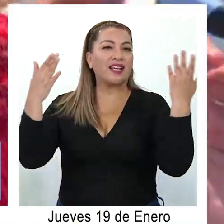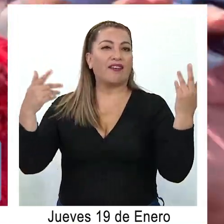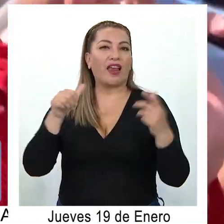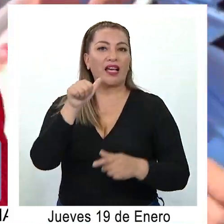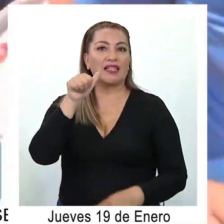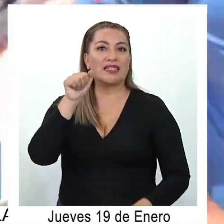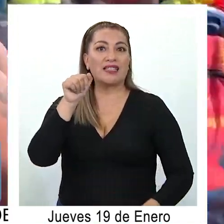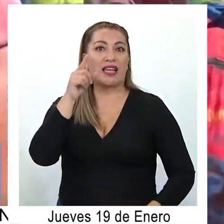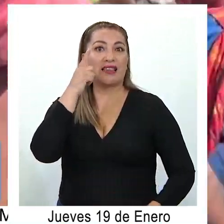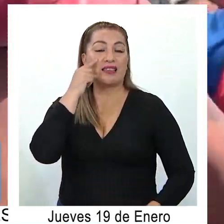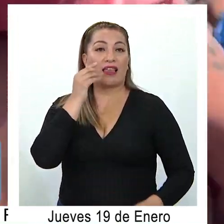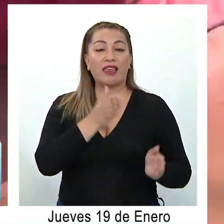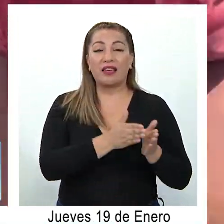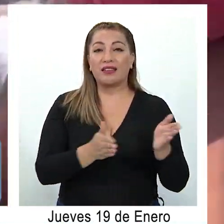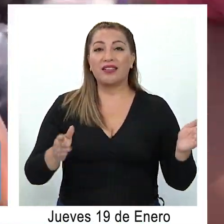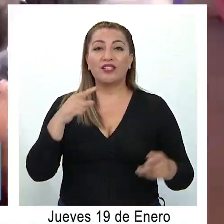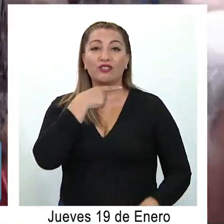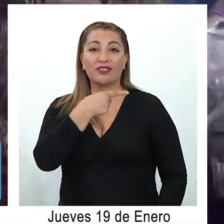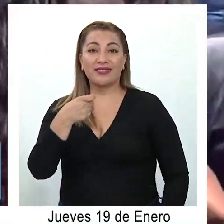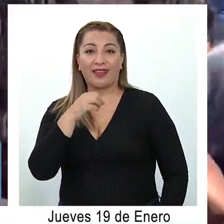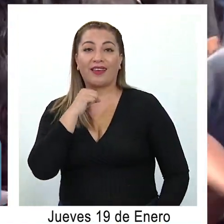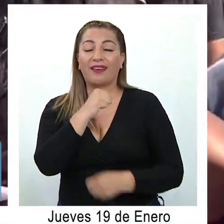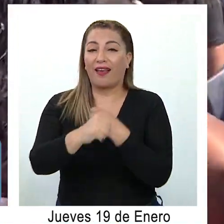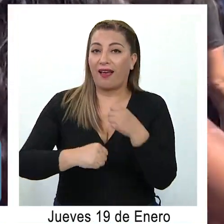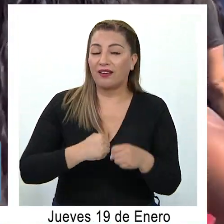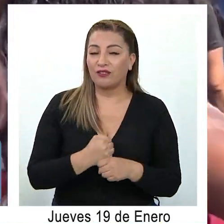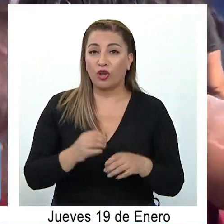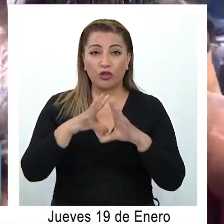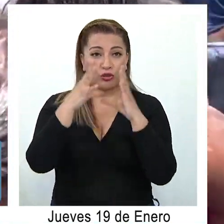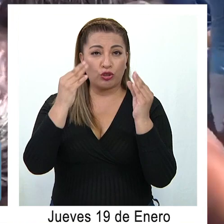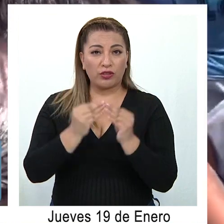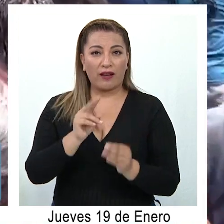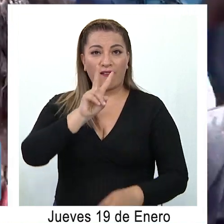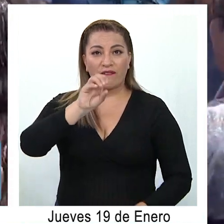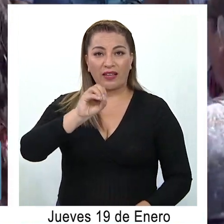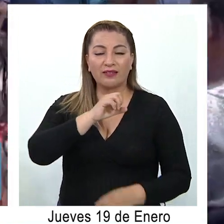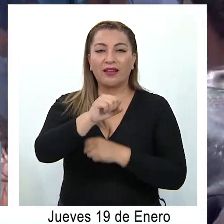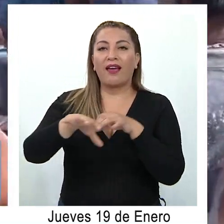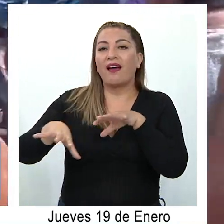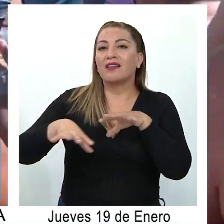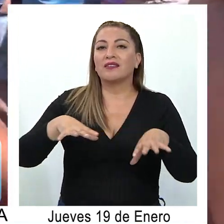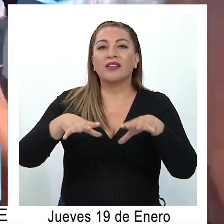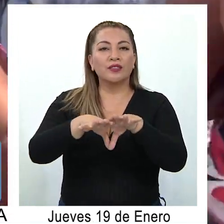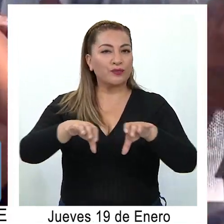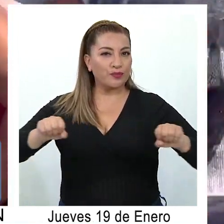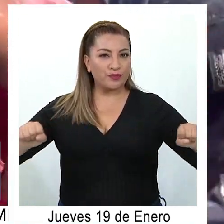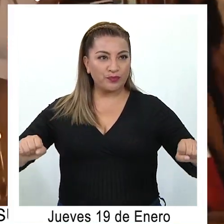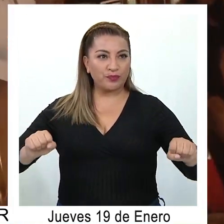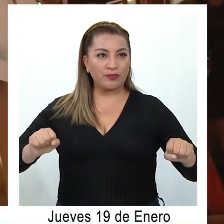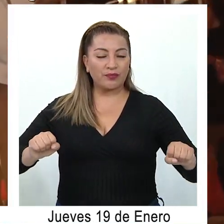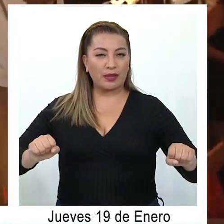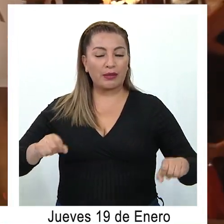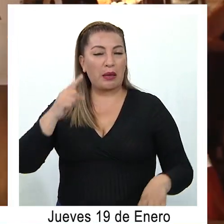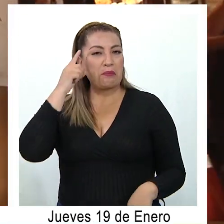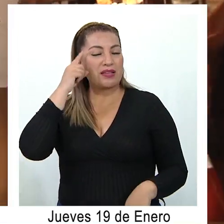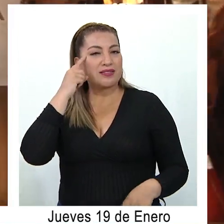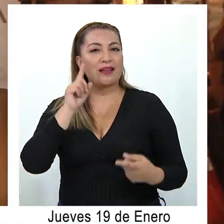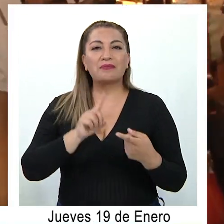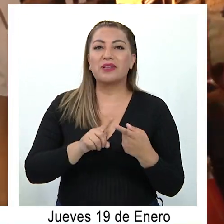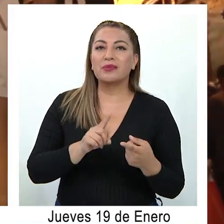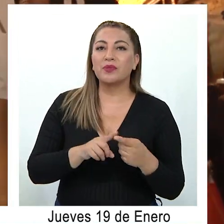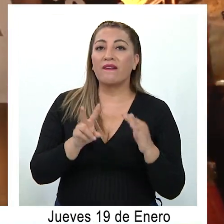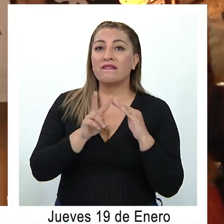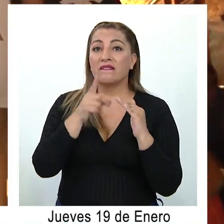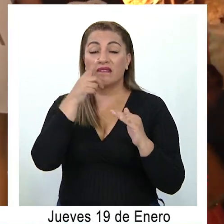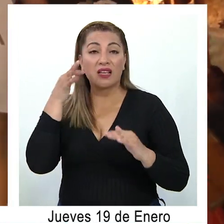60 días el centenario. En total hay 20 actividades confirmadas donde se espera la participación de